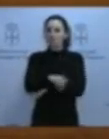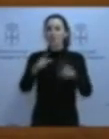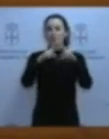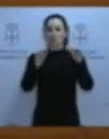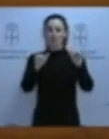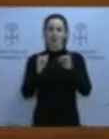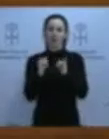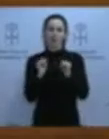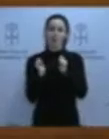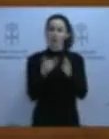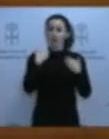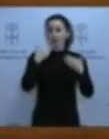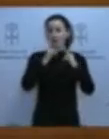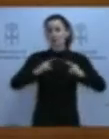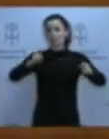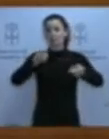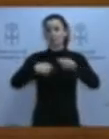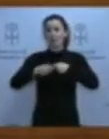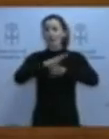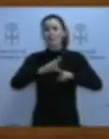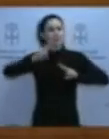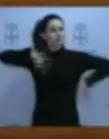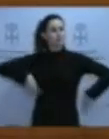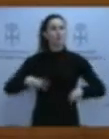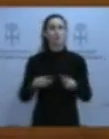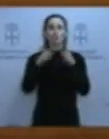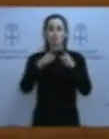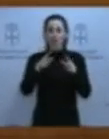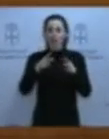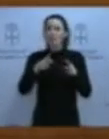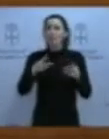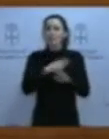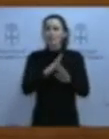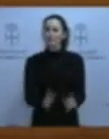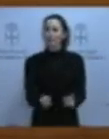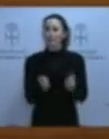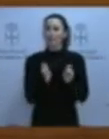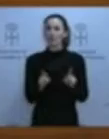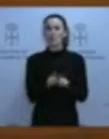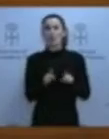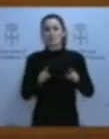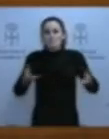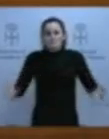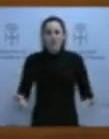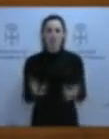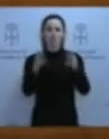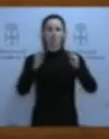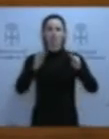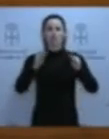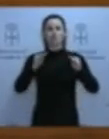este sentido, el reconocimiento social de estos mercados redundaría en una potenciación de su